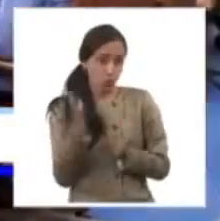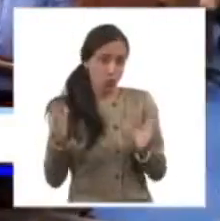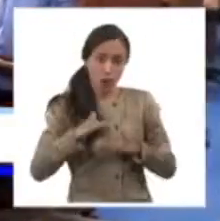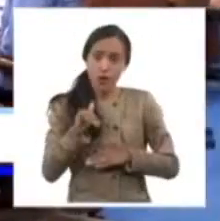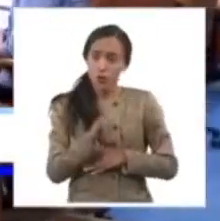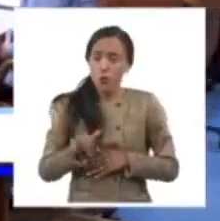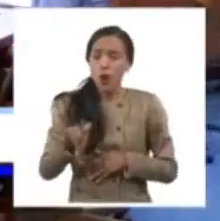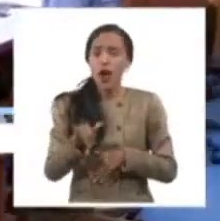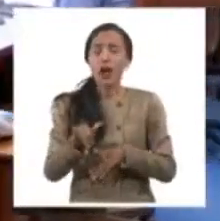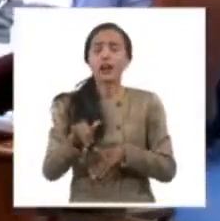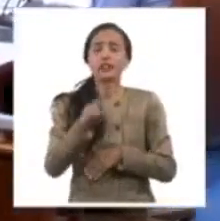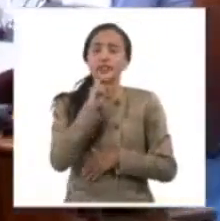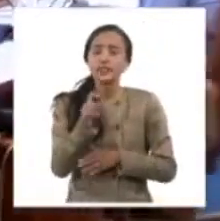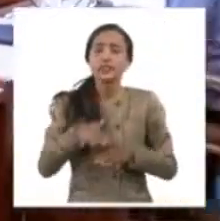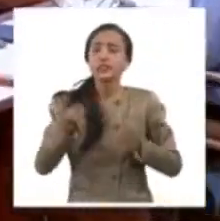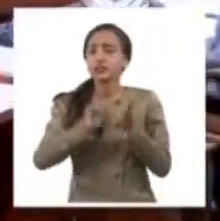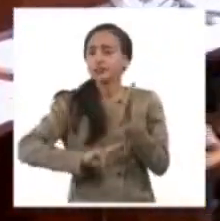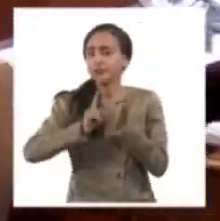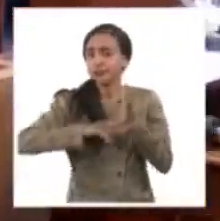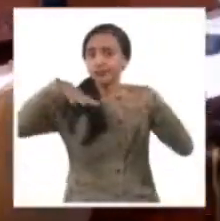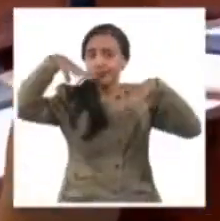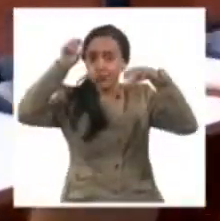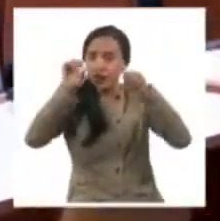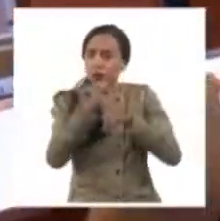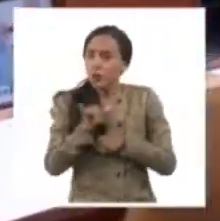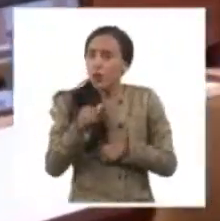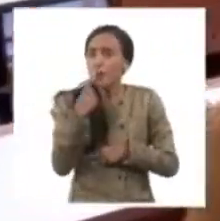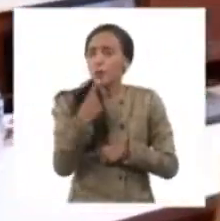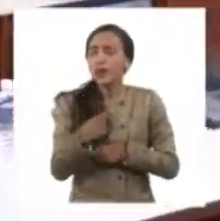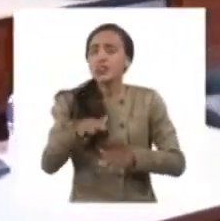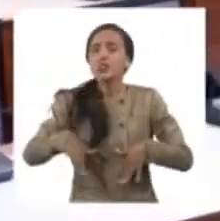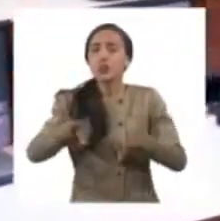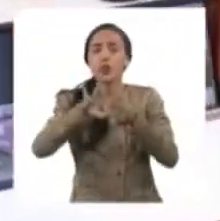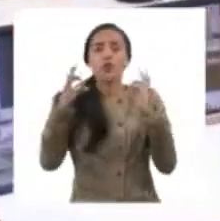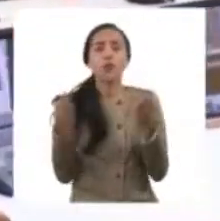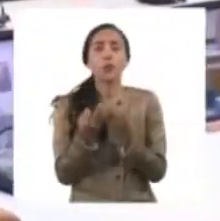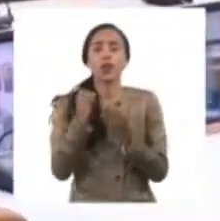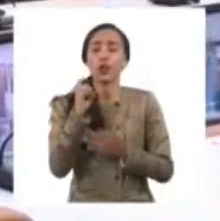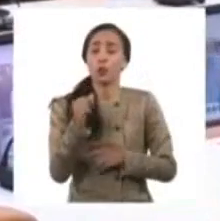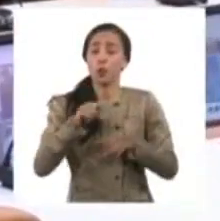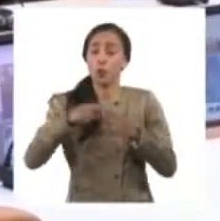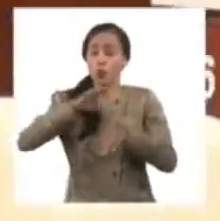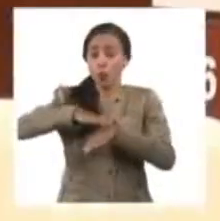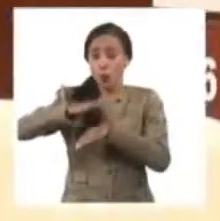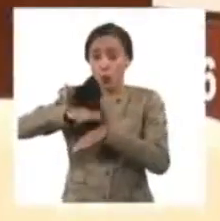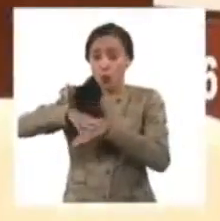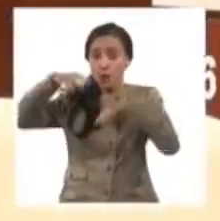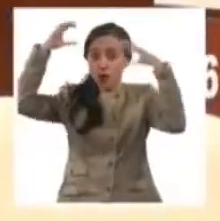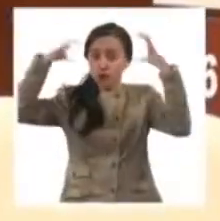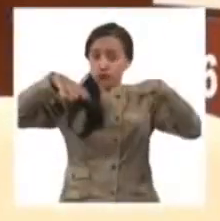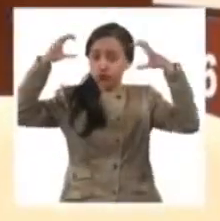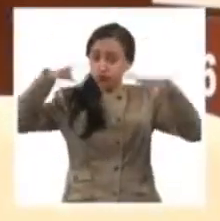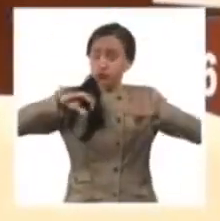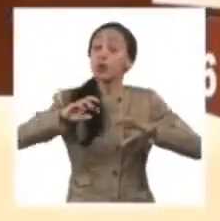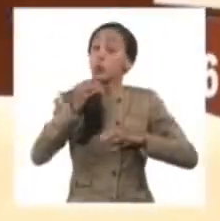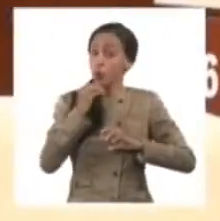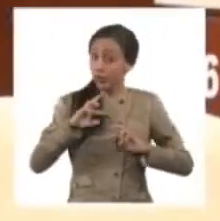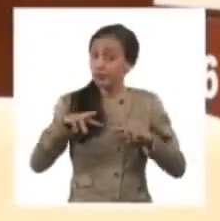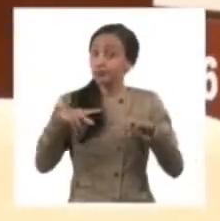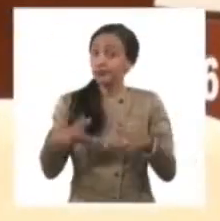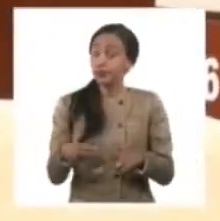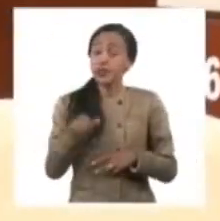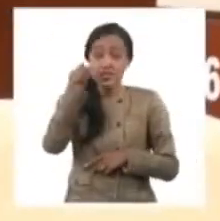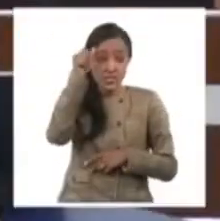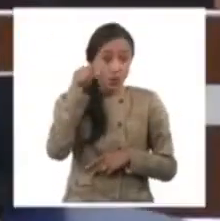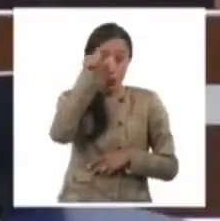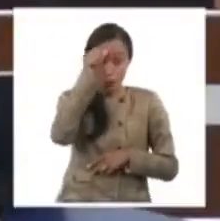situación electroenergética y los efectos en familias y la economía de las recientes lluvias, las cuales amenazan en repetirse el próximo fin